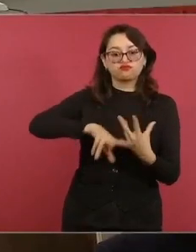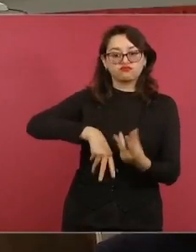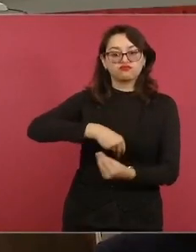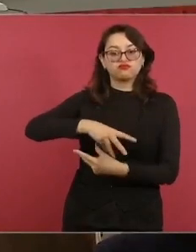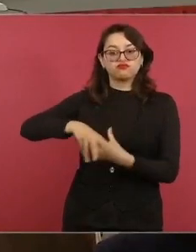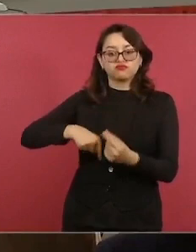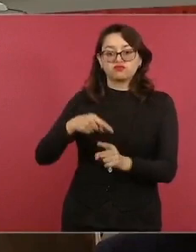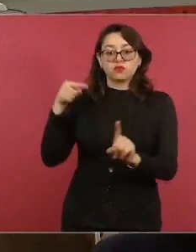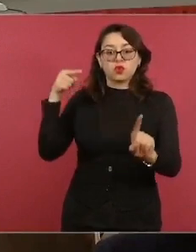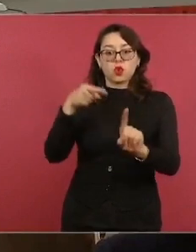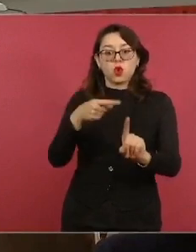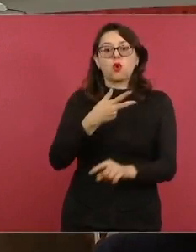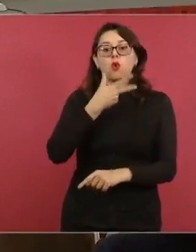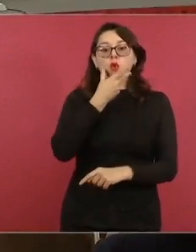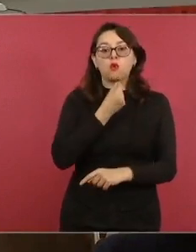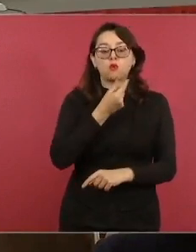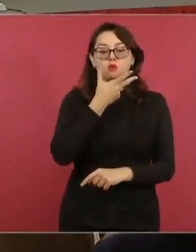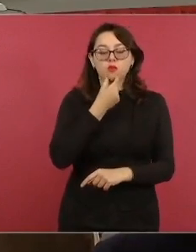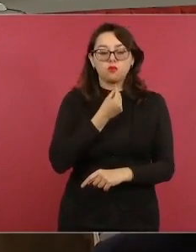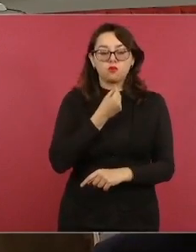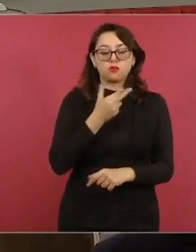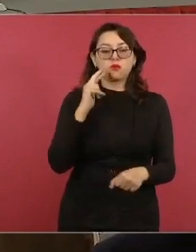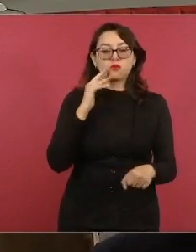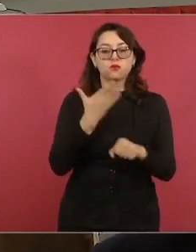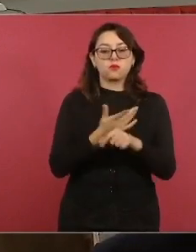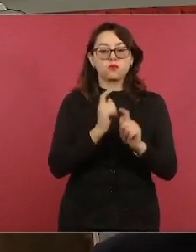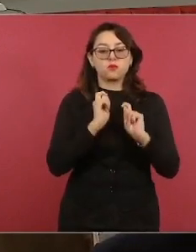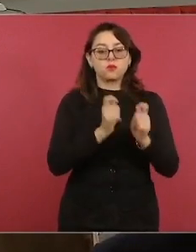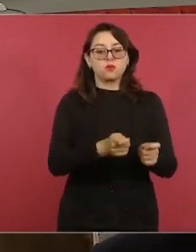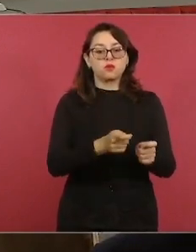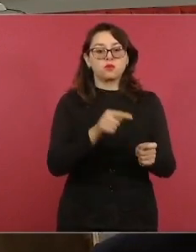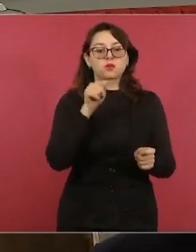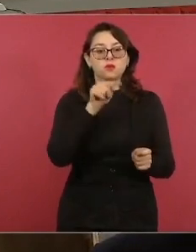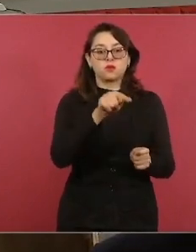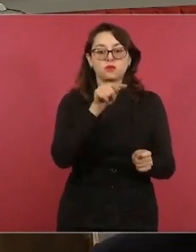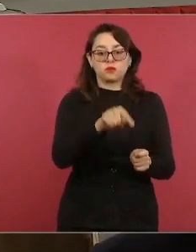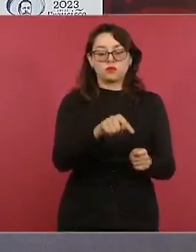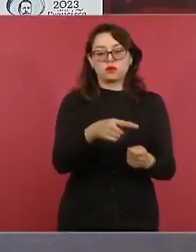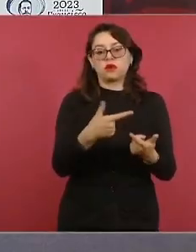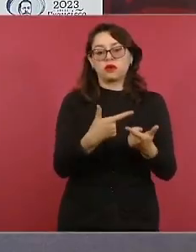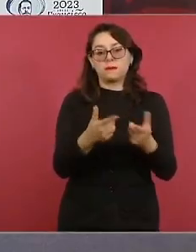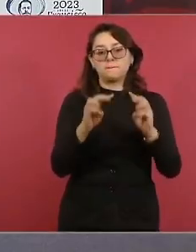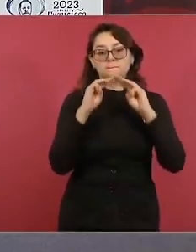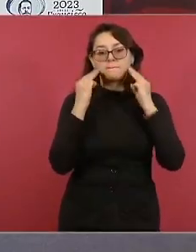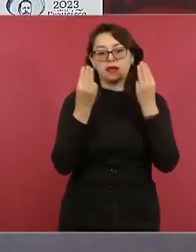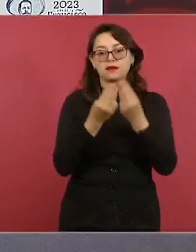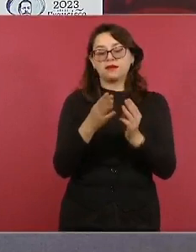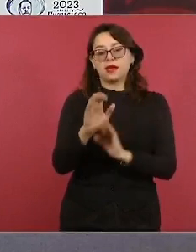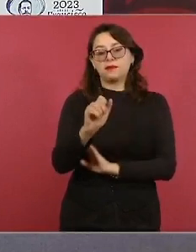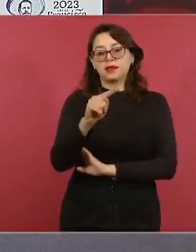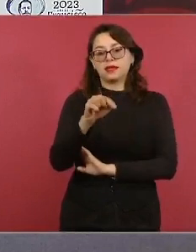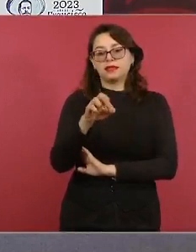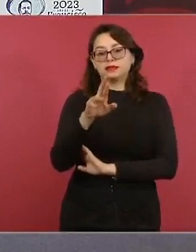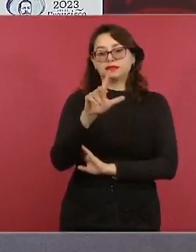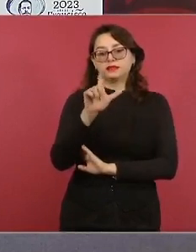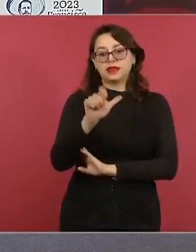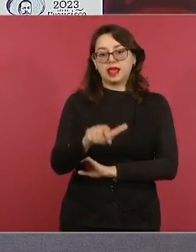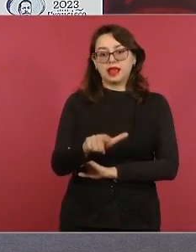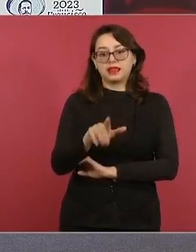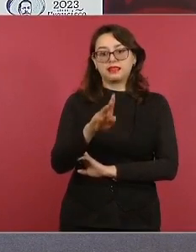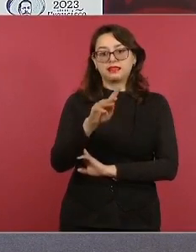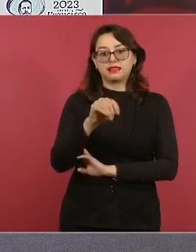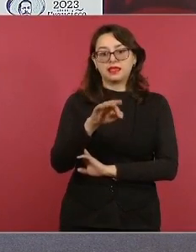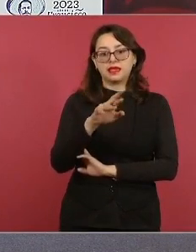es considerado el principal operador financiero del grupo de los Beltrán Leyva su detención se llevó a cabo en